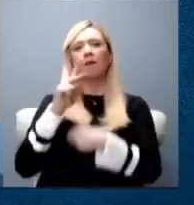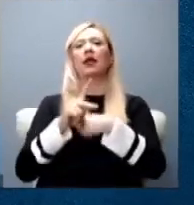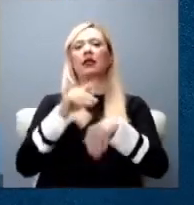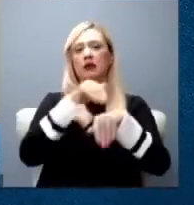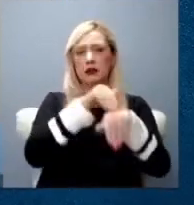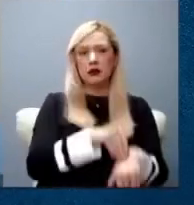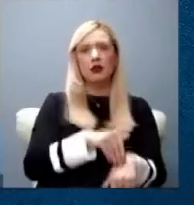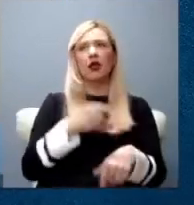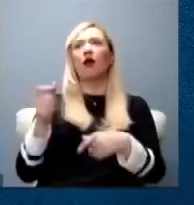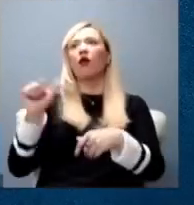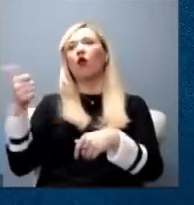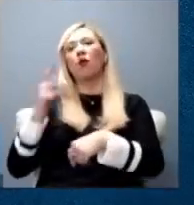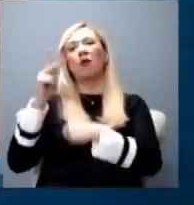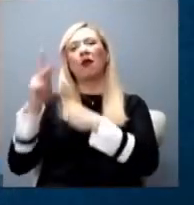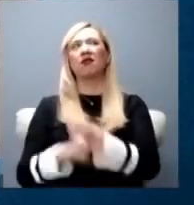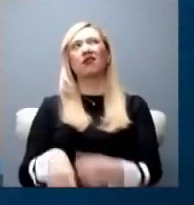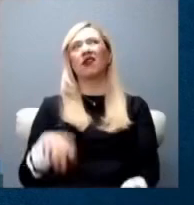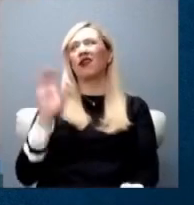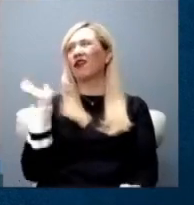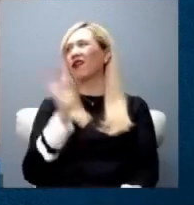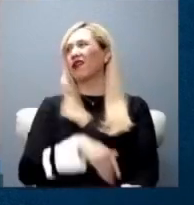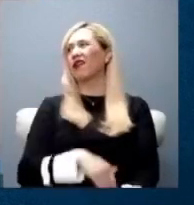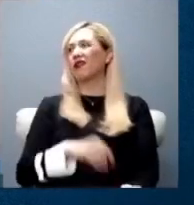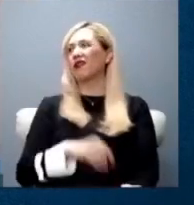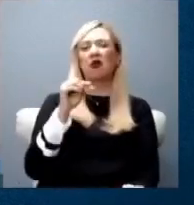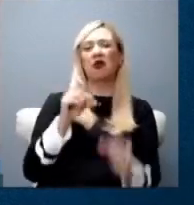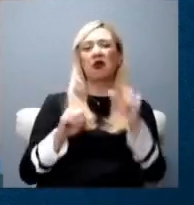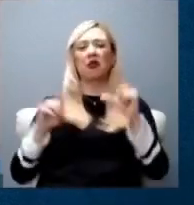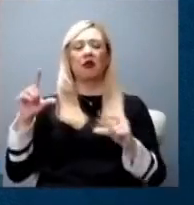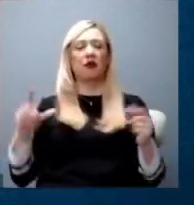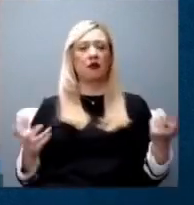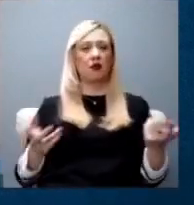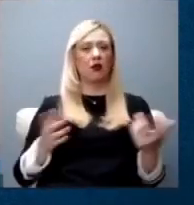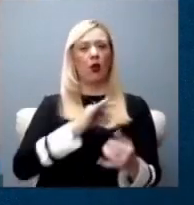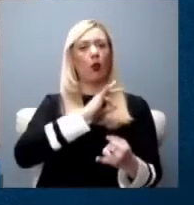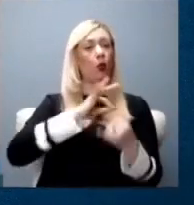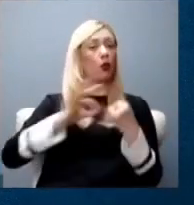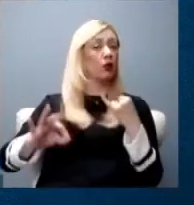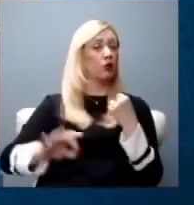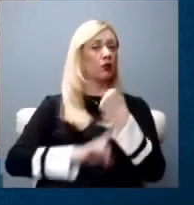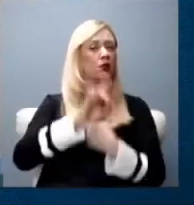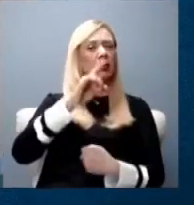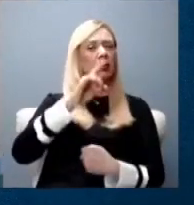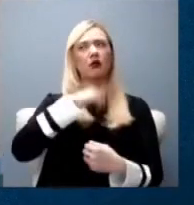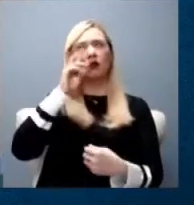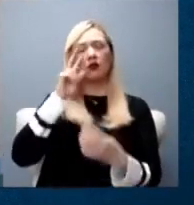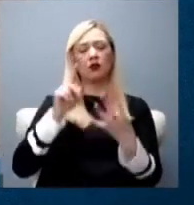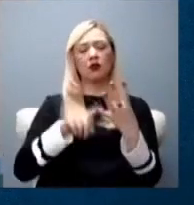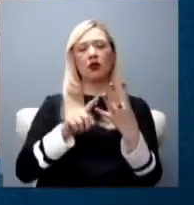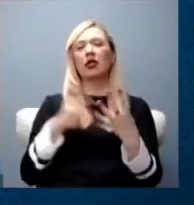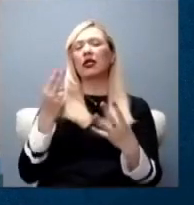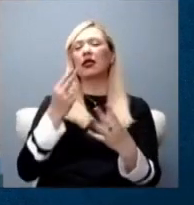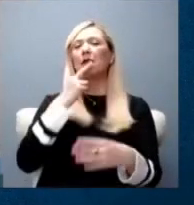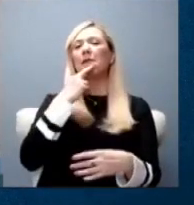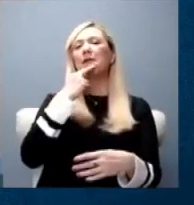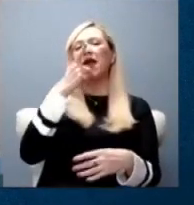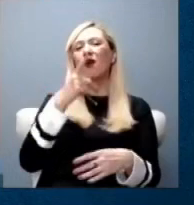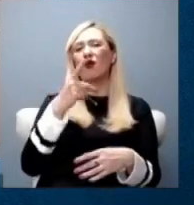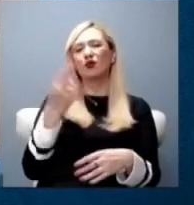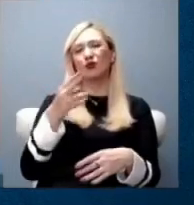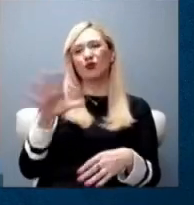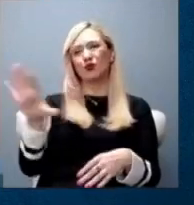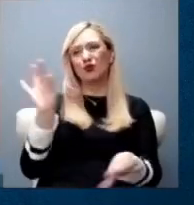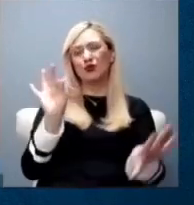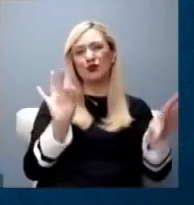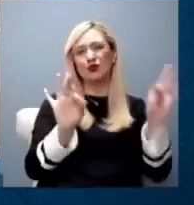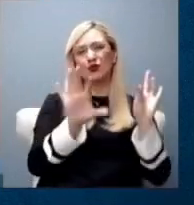otros menos, y por lo tanto viene siendo uno de los desafíos. Y el último desafío que yo señalaría es el tema de mejorar el sistema de elección de los integrantes